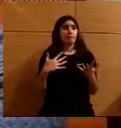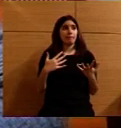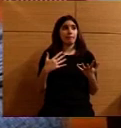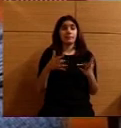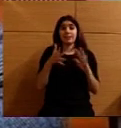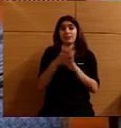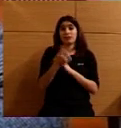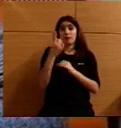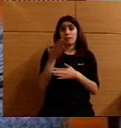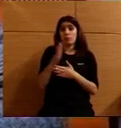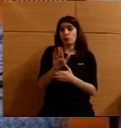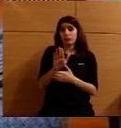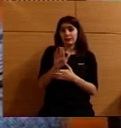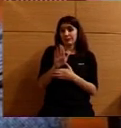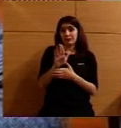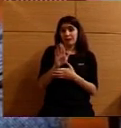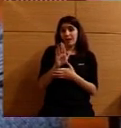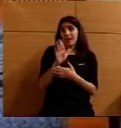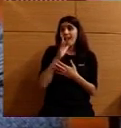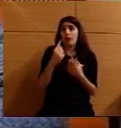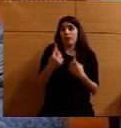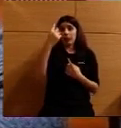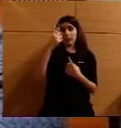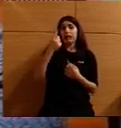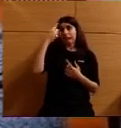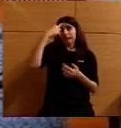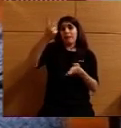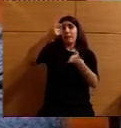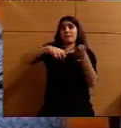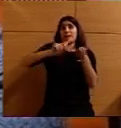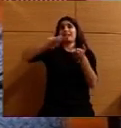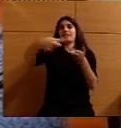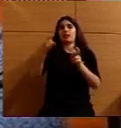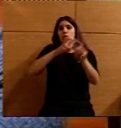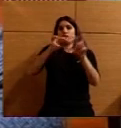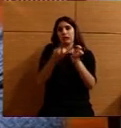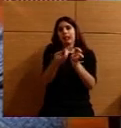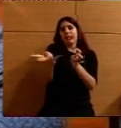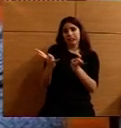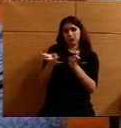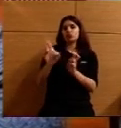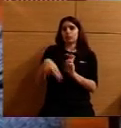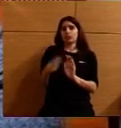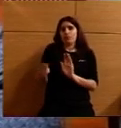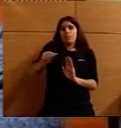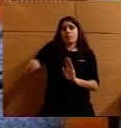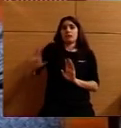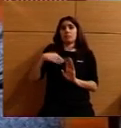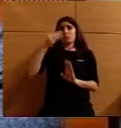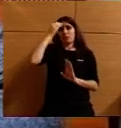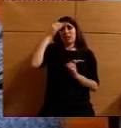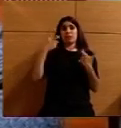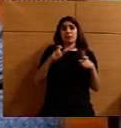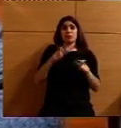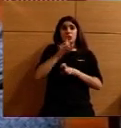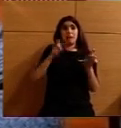Se trata de una propuesta puntual. Sabemos que el mes que viene traeremos todo el resto de modificaciones de la RPT, pero hemos considerado en el